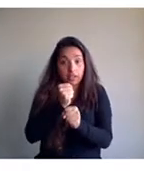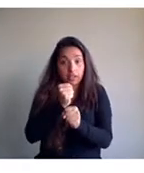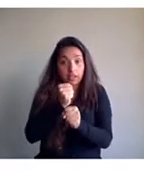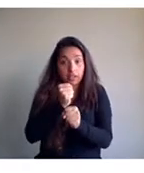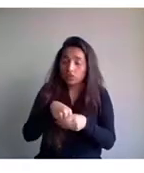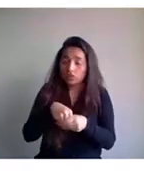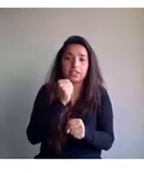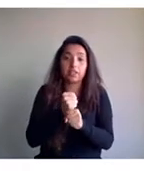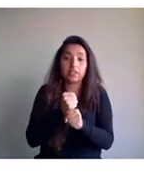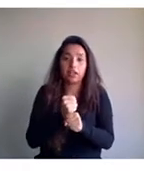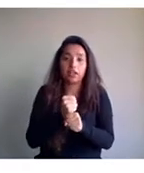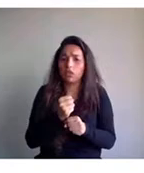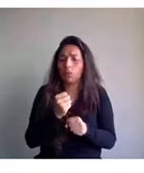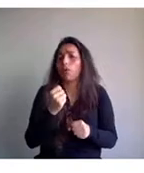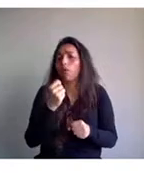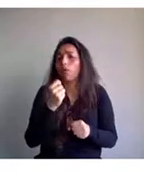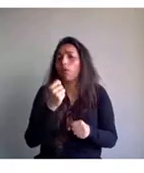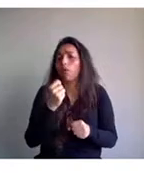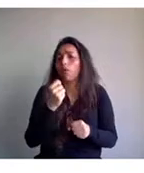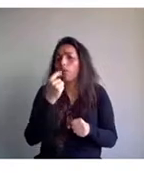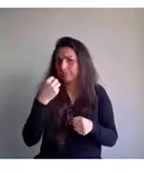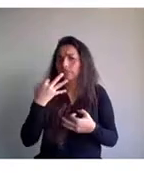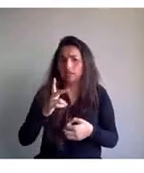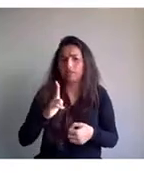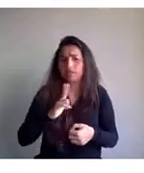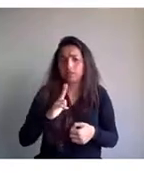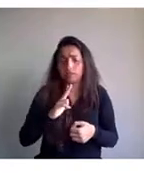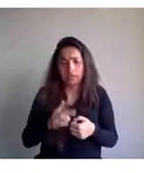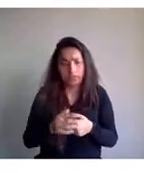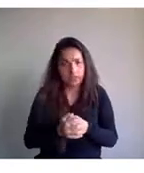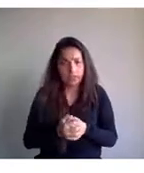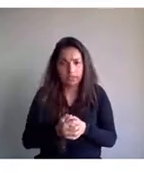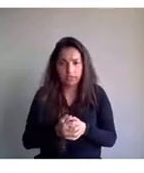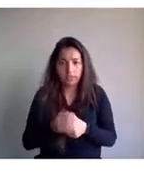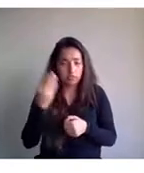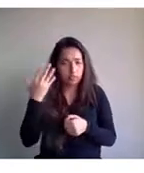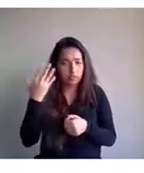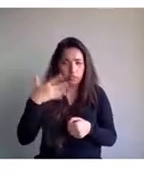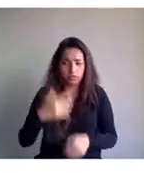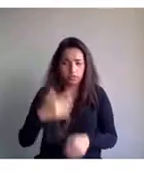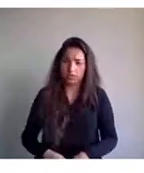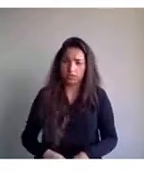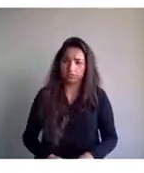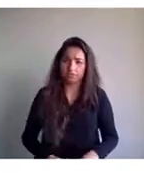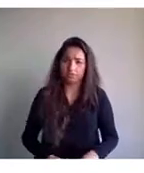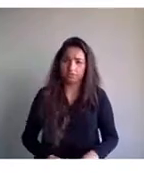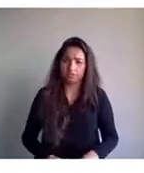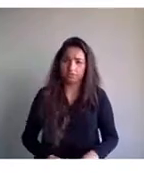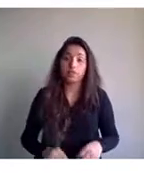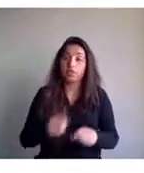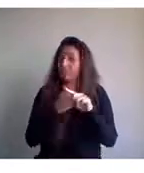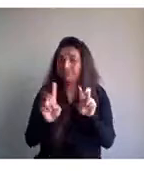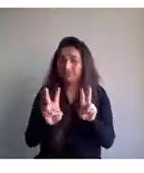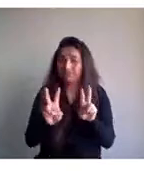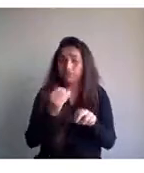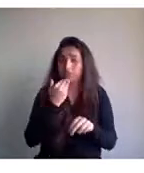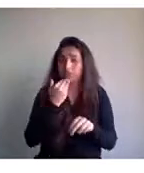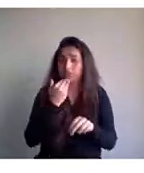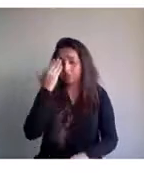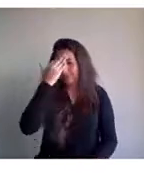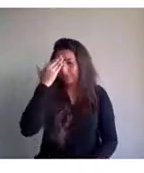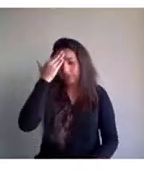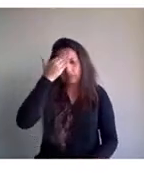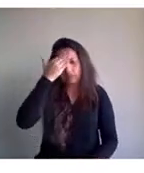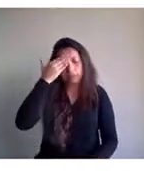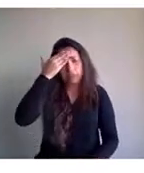elementos sobre la cual se me pidió que comentara algo que es muy preocupante es la incidencia de la pandemia en todos